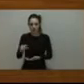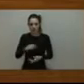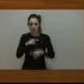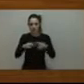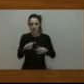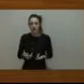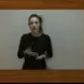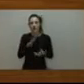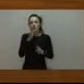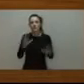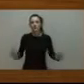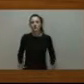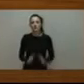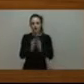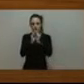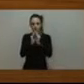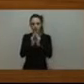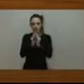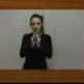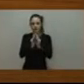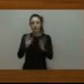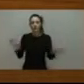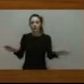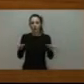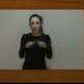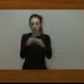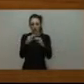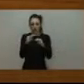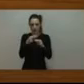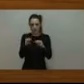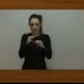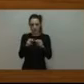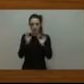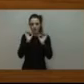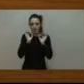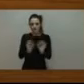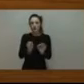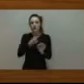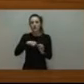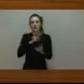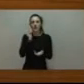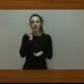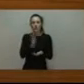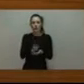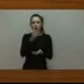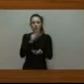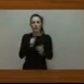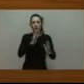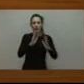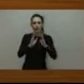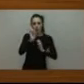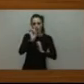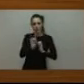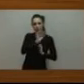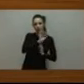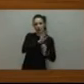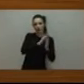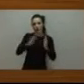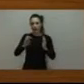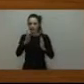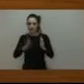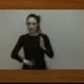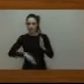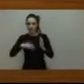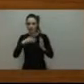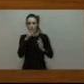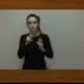definitiva y por concluir, desde este grupo parlamentario apostamos por la primera etapa de educación infantil de 0 a 3 años para